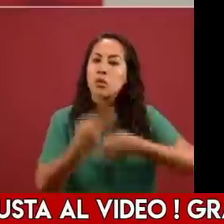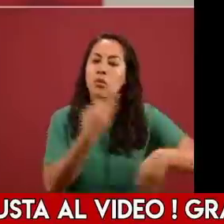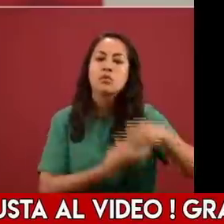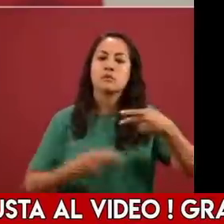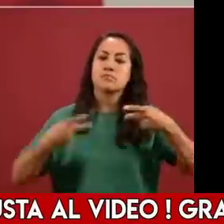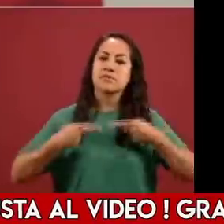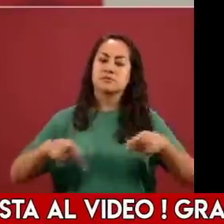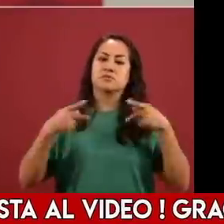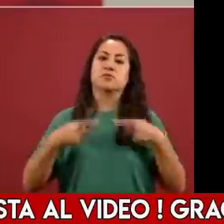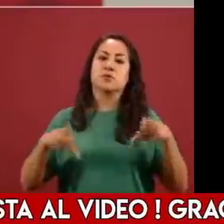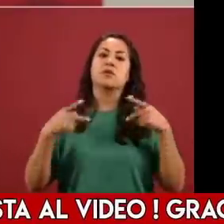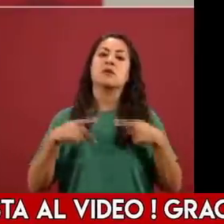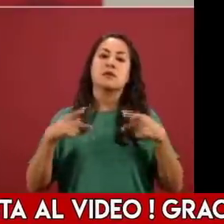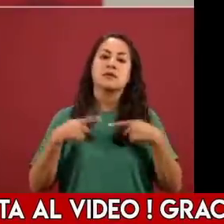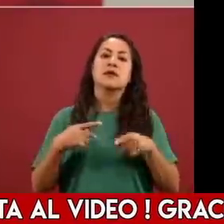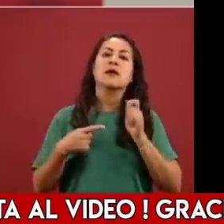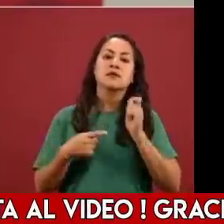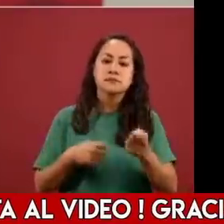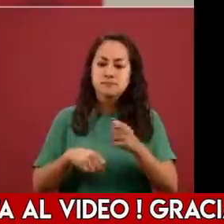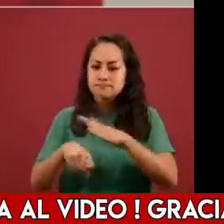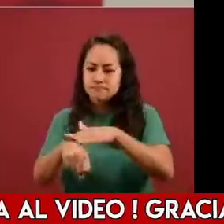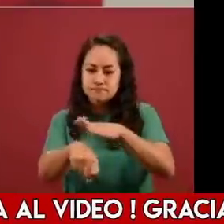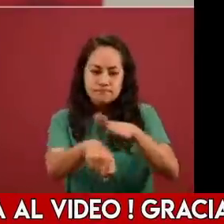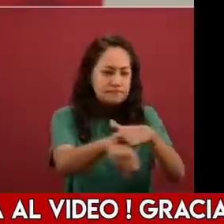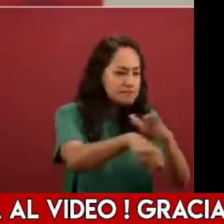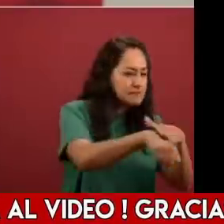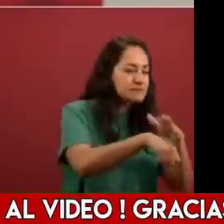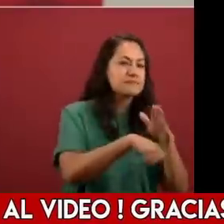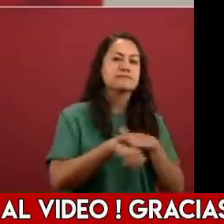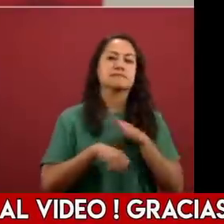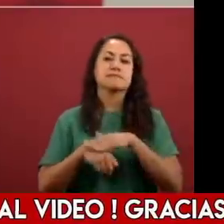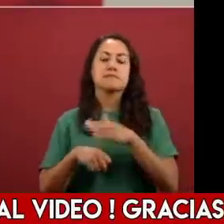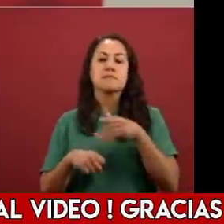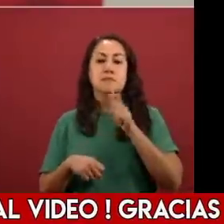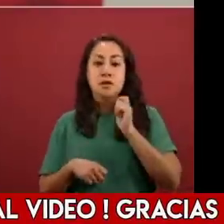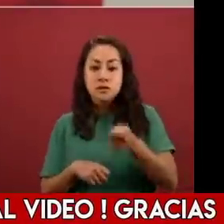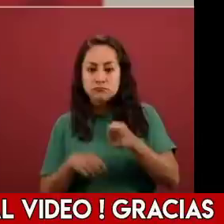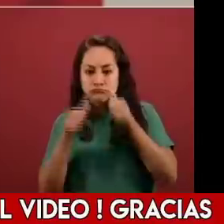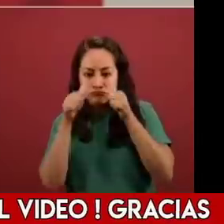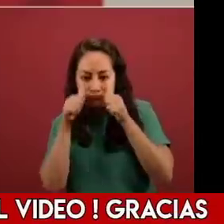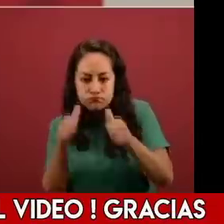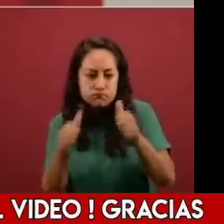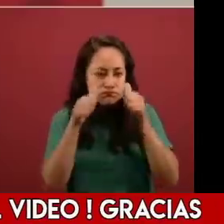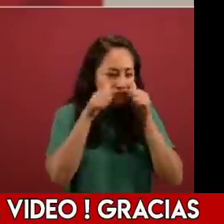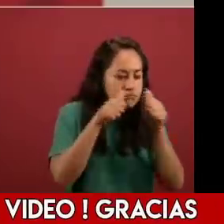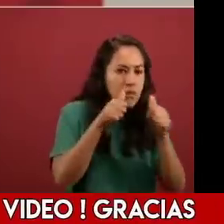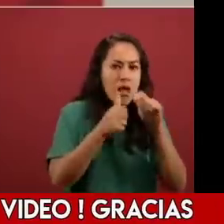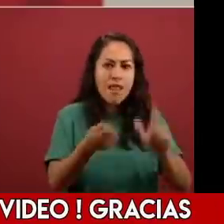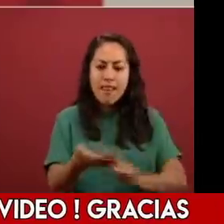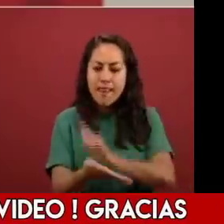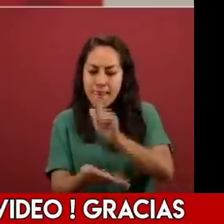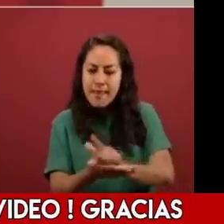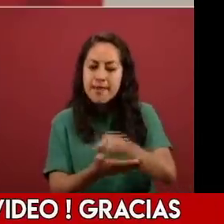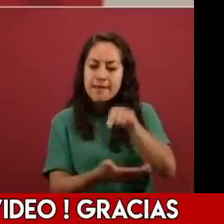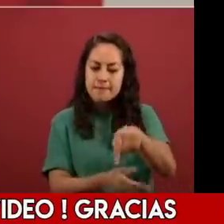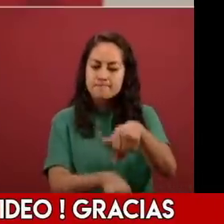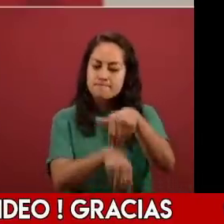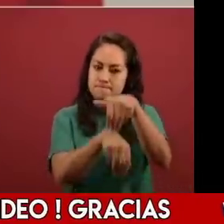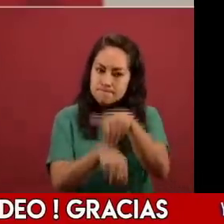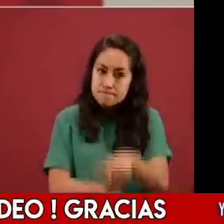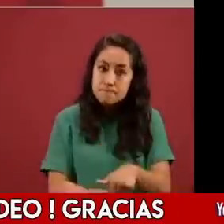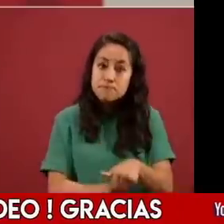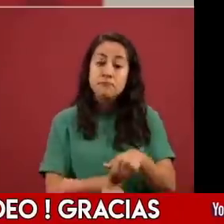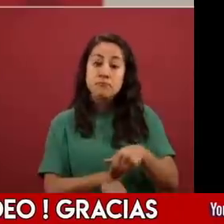haga una procuración y en su momento impartición de justicia como corresponde a las leyes y que estos actos